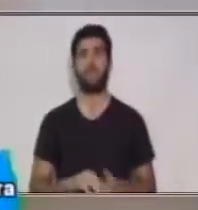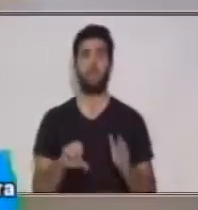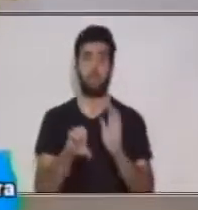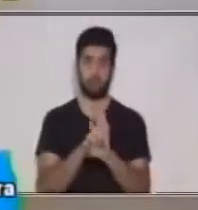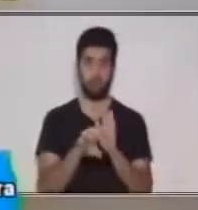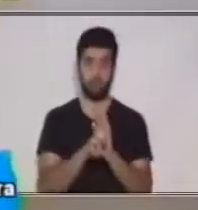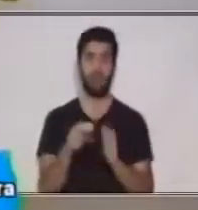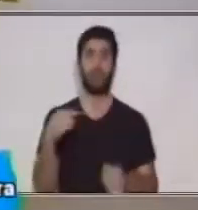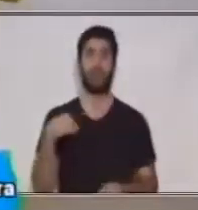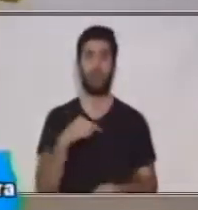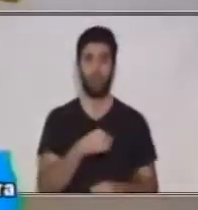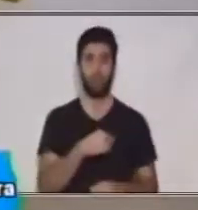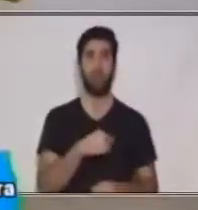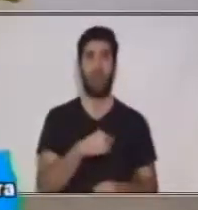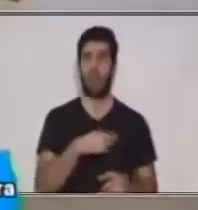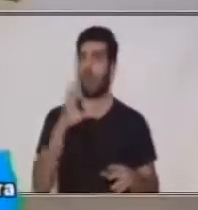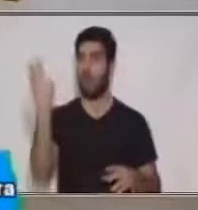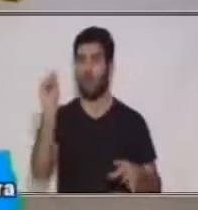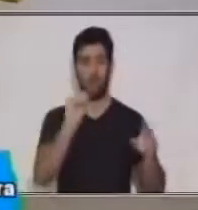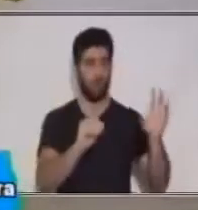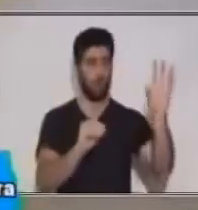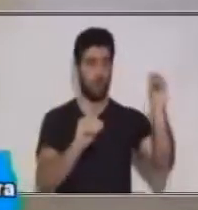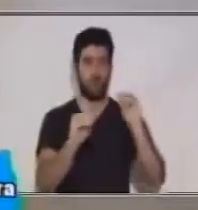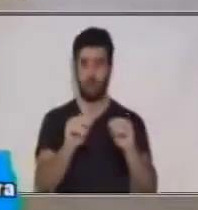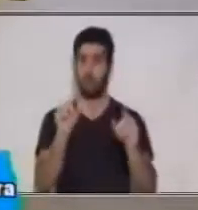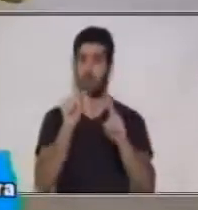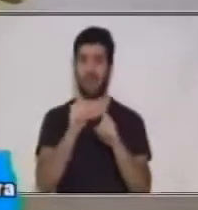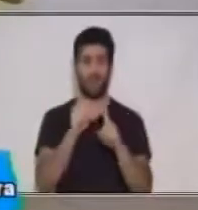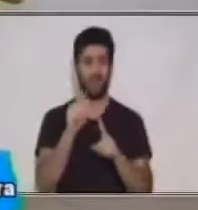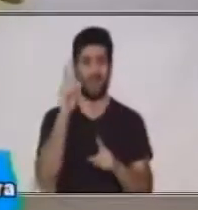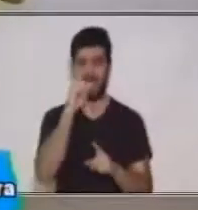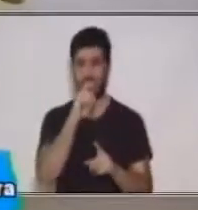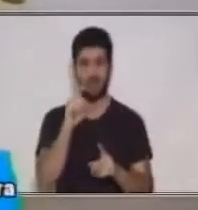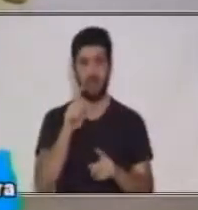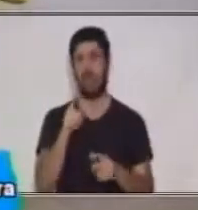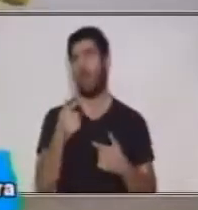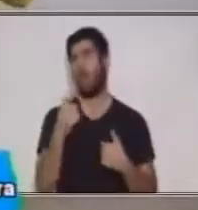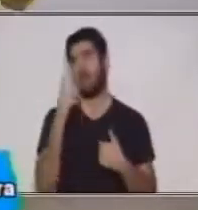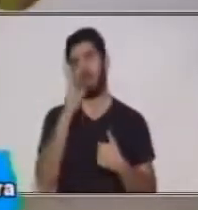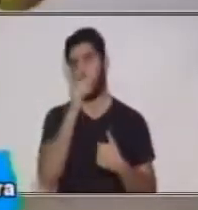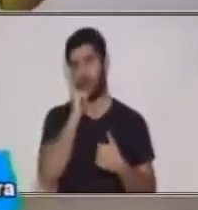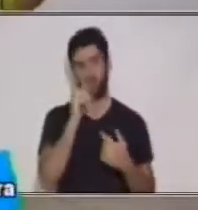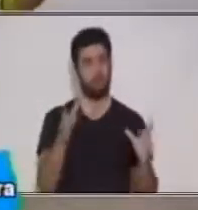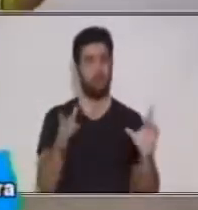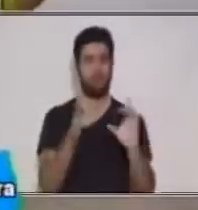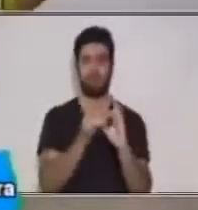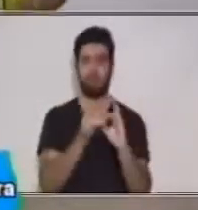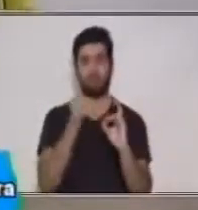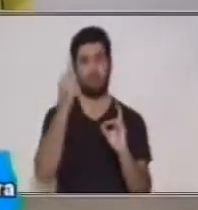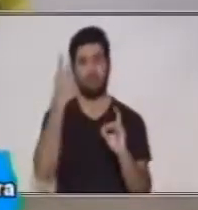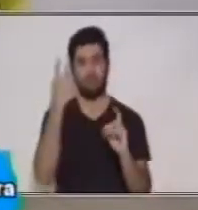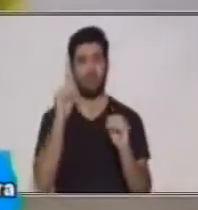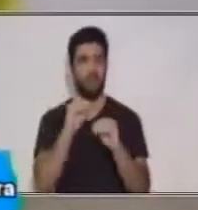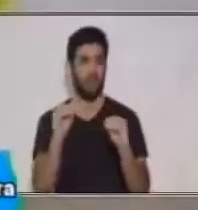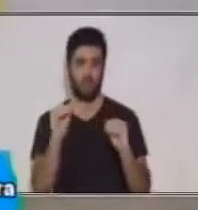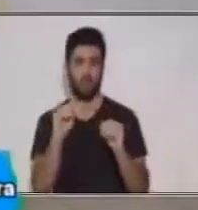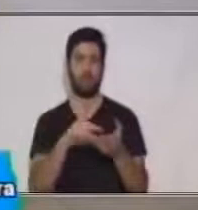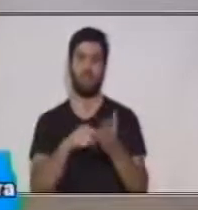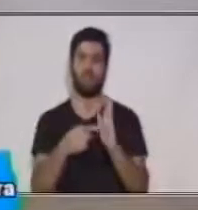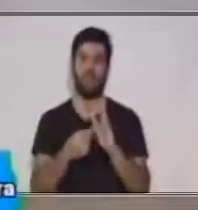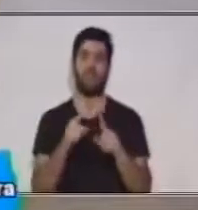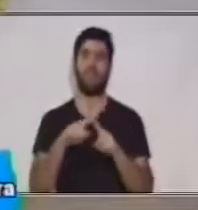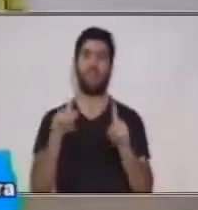nos saltamos o no colocamos alguna palabra, no nos va a servir de enlace y nuestro significado va a cambiar. Entonces, cuando